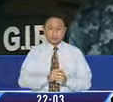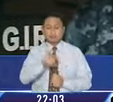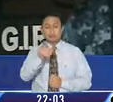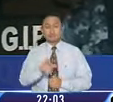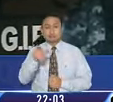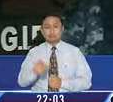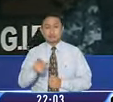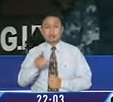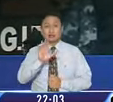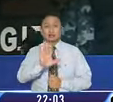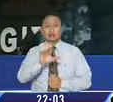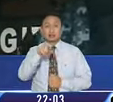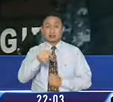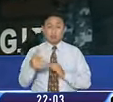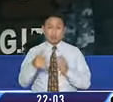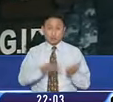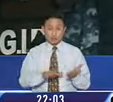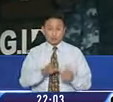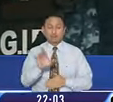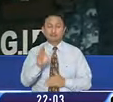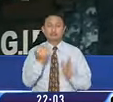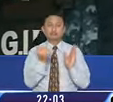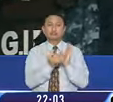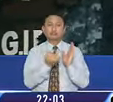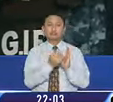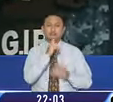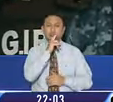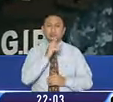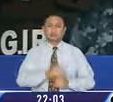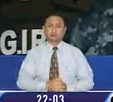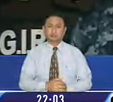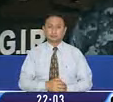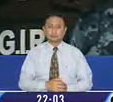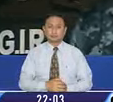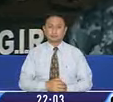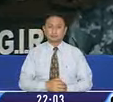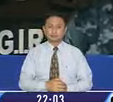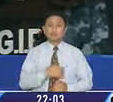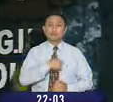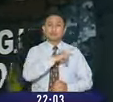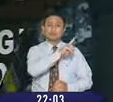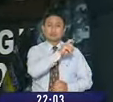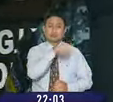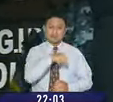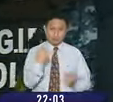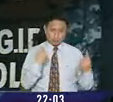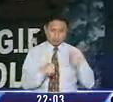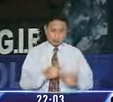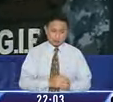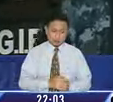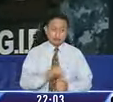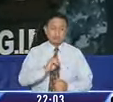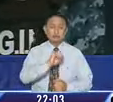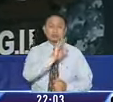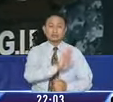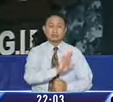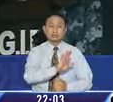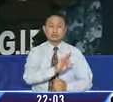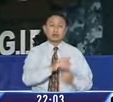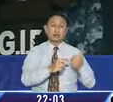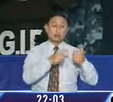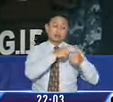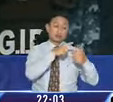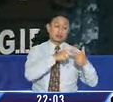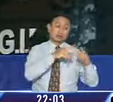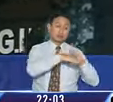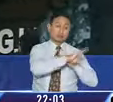las 5 personas que lamentablemente fallecieron en el enfrentamiento. ¿Hay también personas heridas? Hay 5 personas heridas. Las 2 fueron trasladadas a los